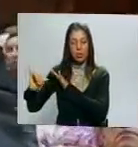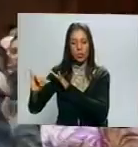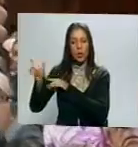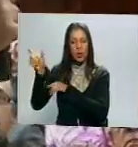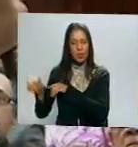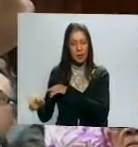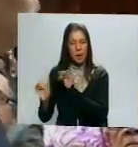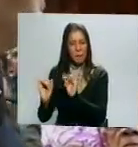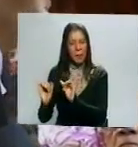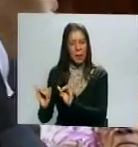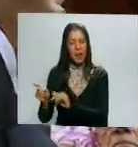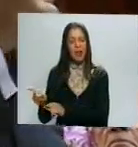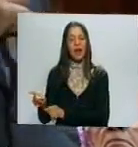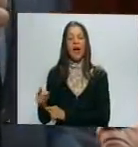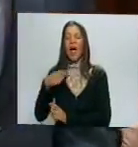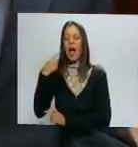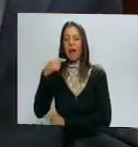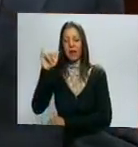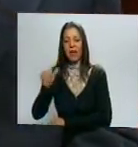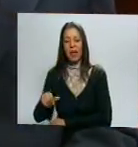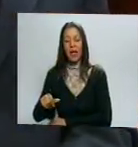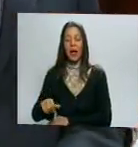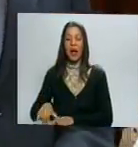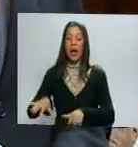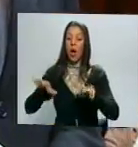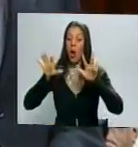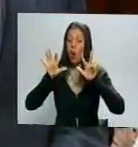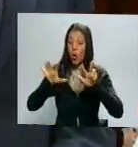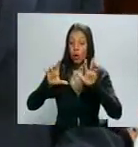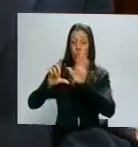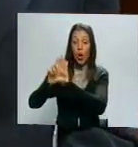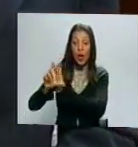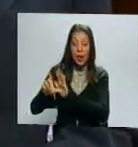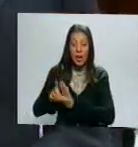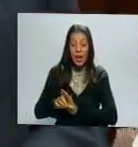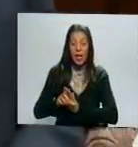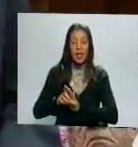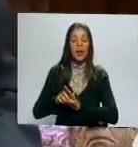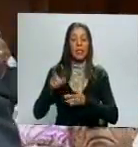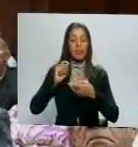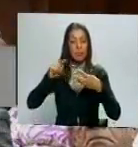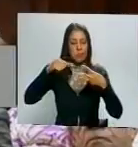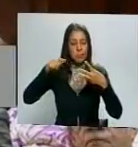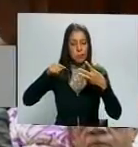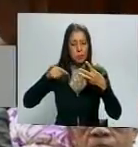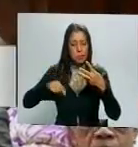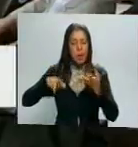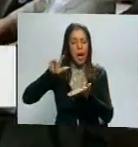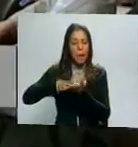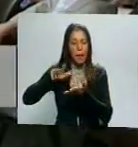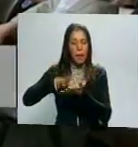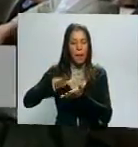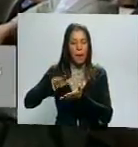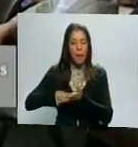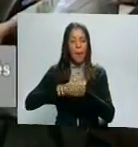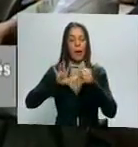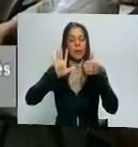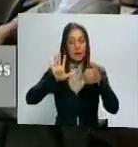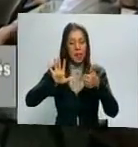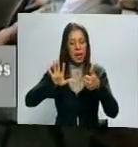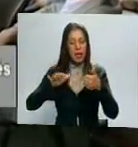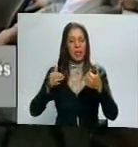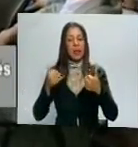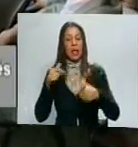es la sexta de las 8 leyes que trajo el presidente de la República el 7 de septiembre que estamos